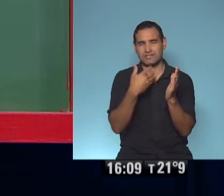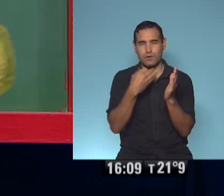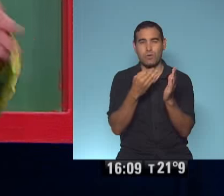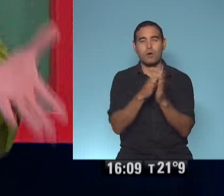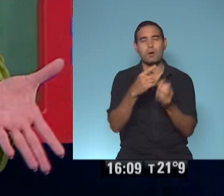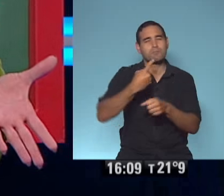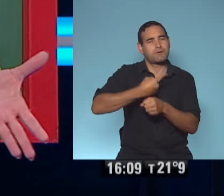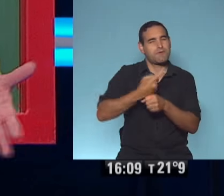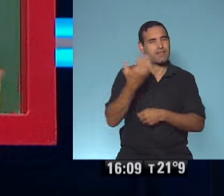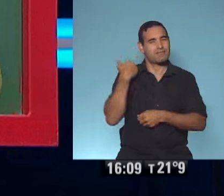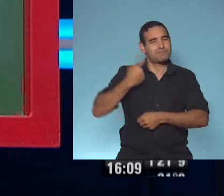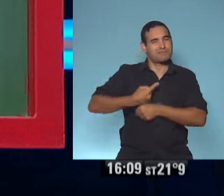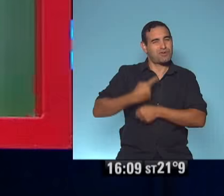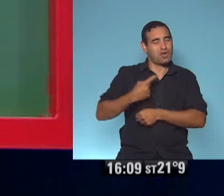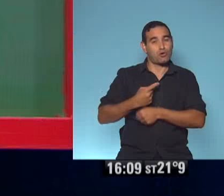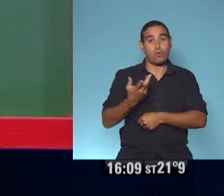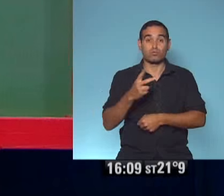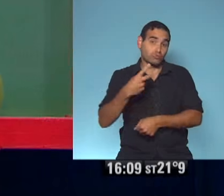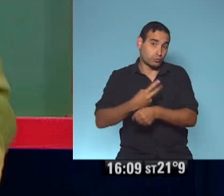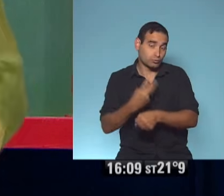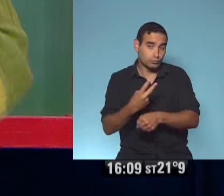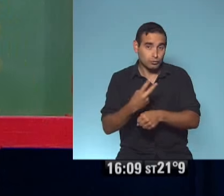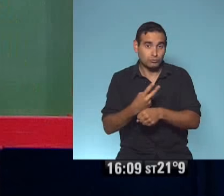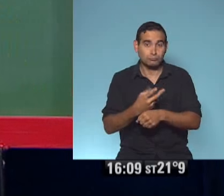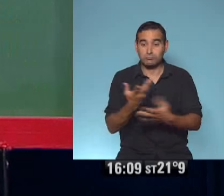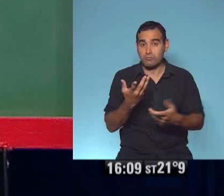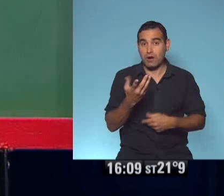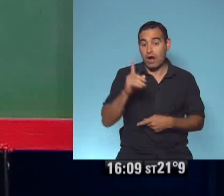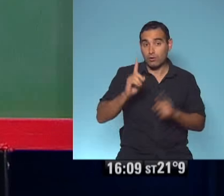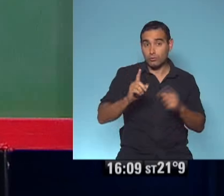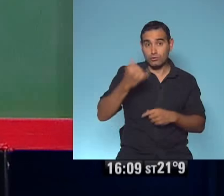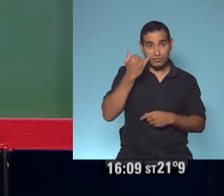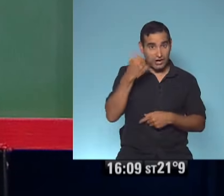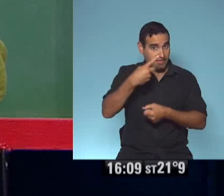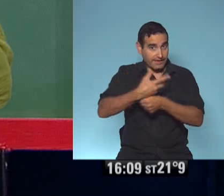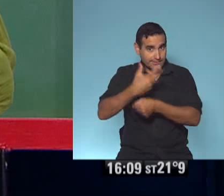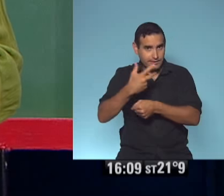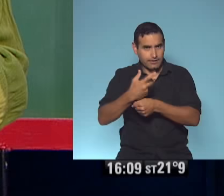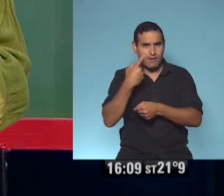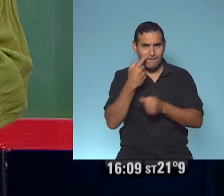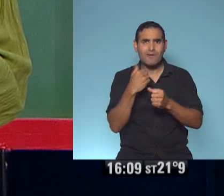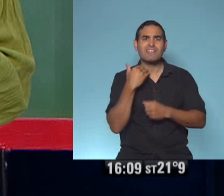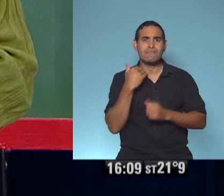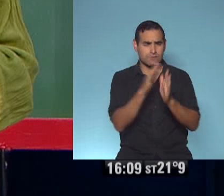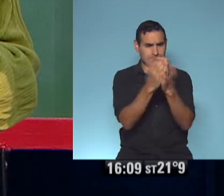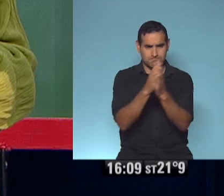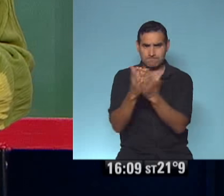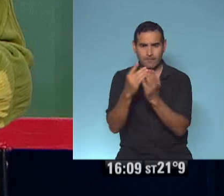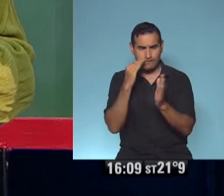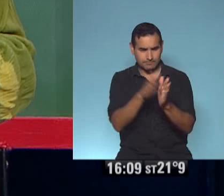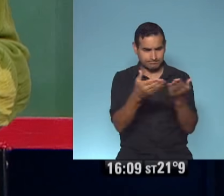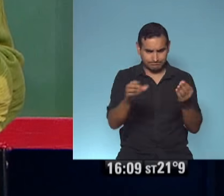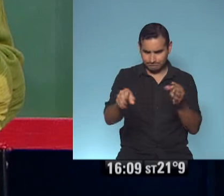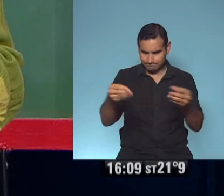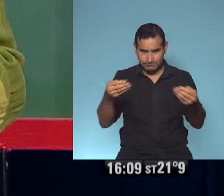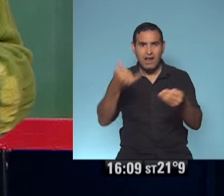tuvieron en primer grado o en segundo o el que ya está en tercero. Revise esos libros y fíjese si